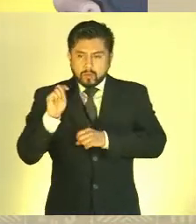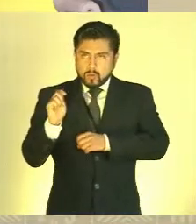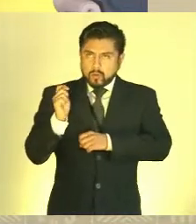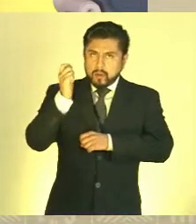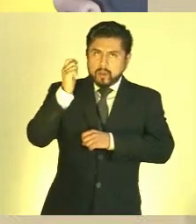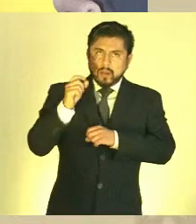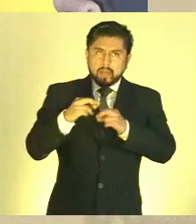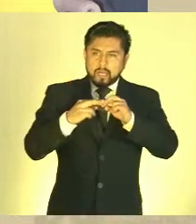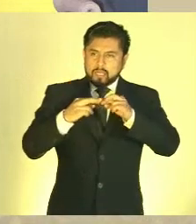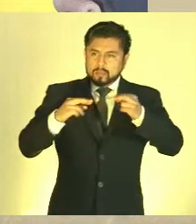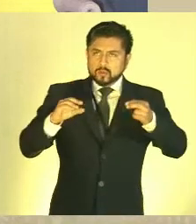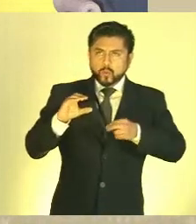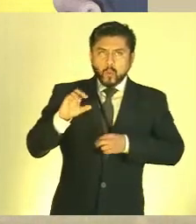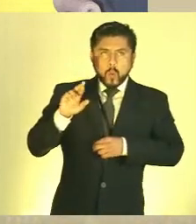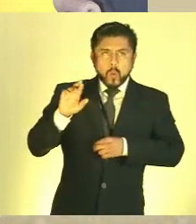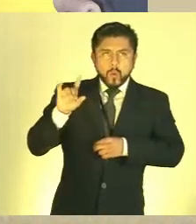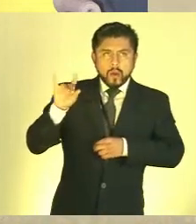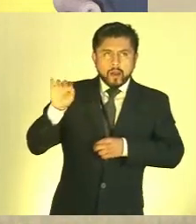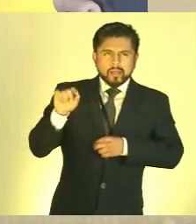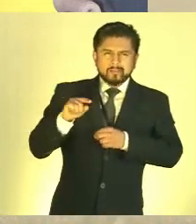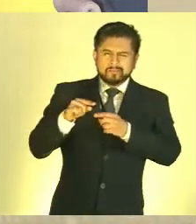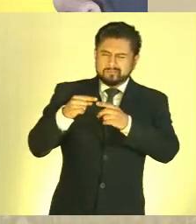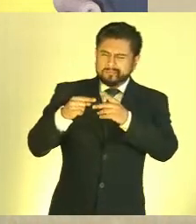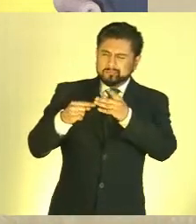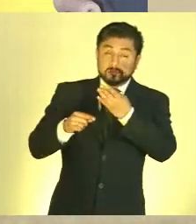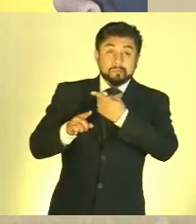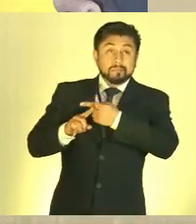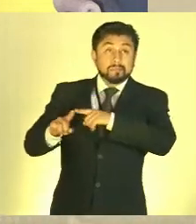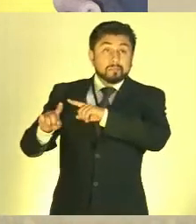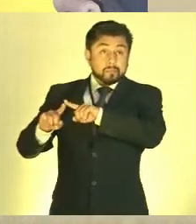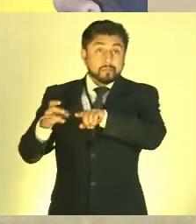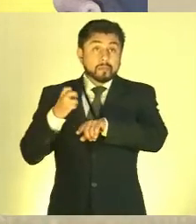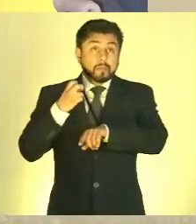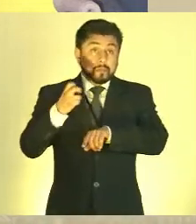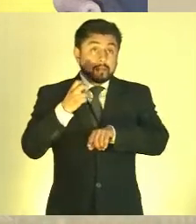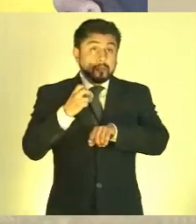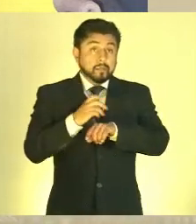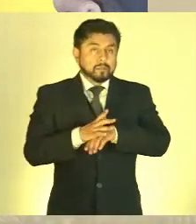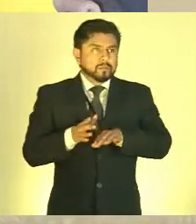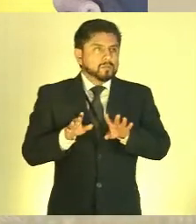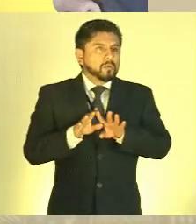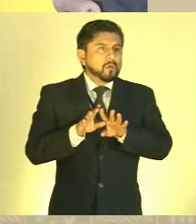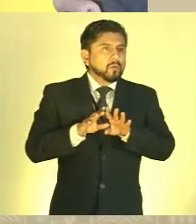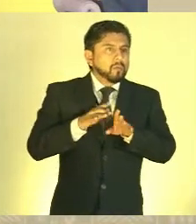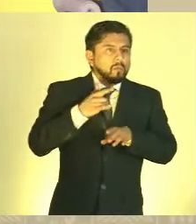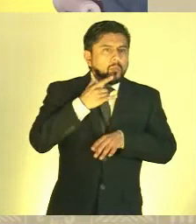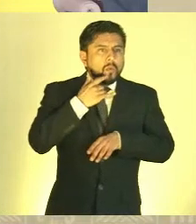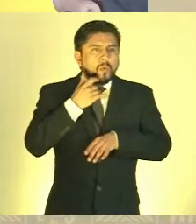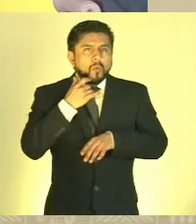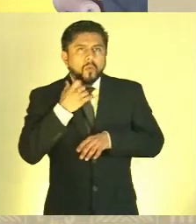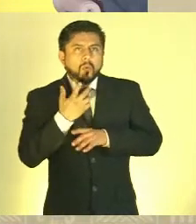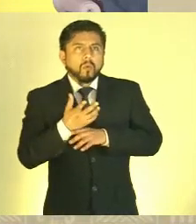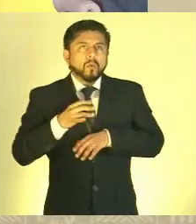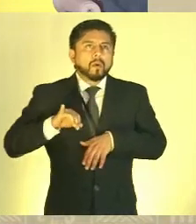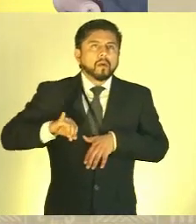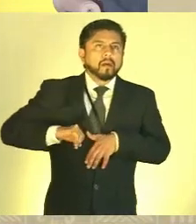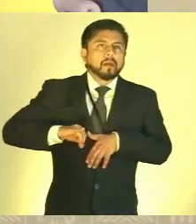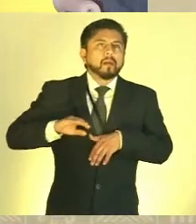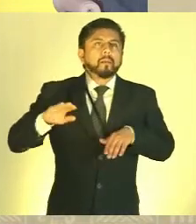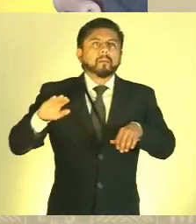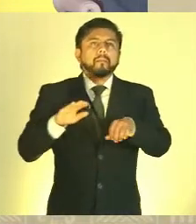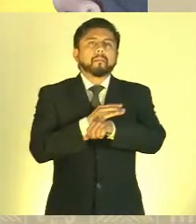cuerdas, los infinitos, en fin, es una aventura. ¿Por qué? Porque todo se pone en